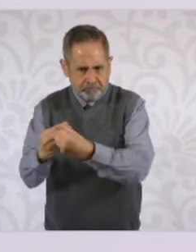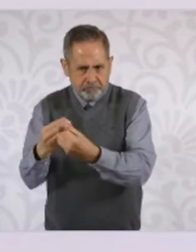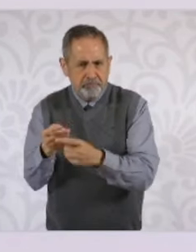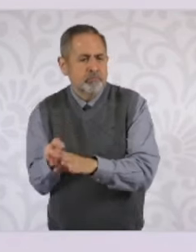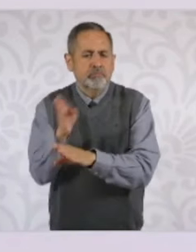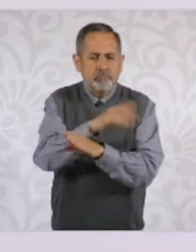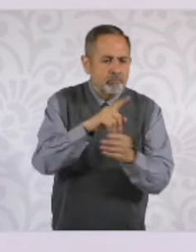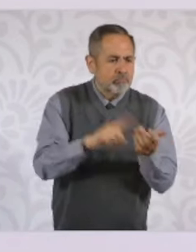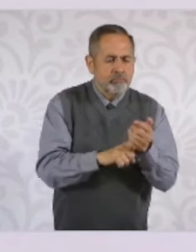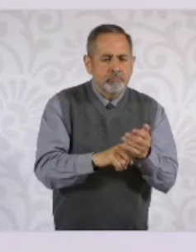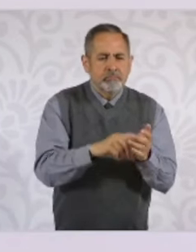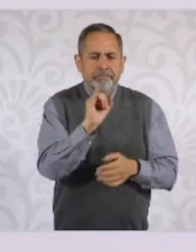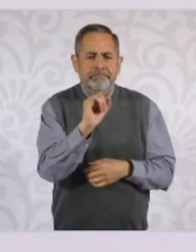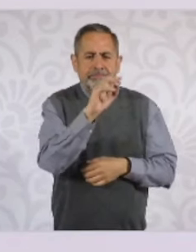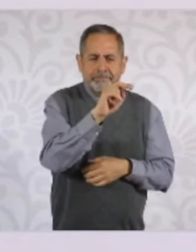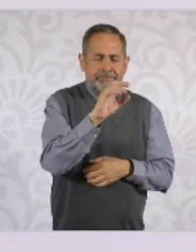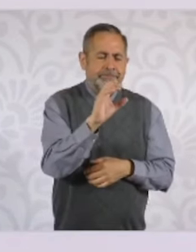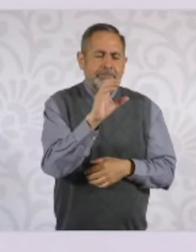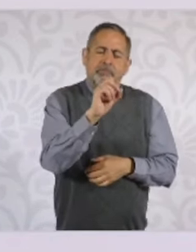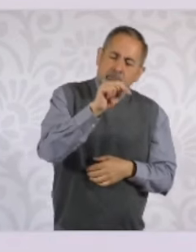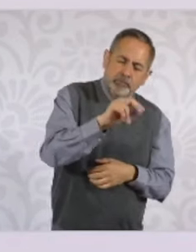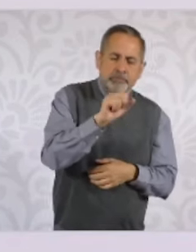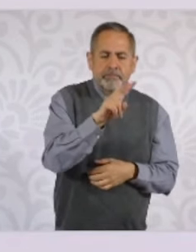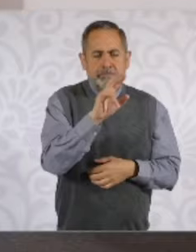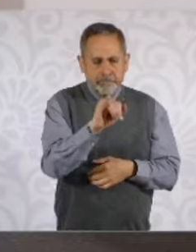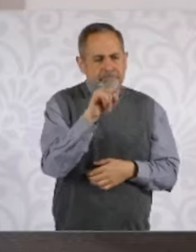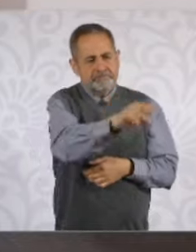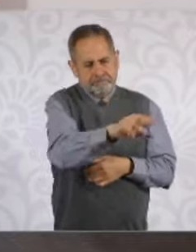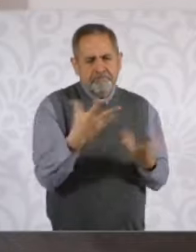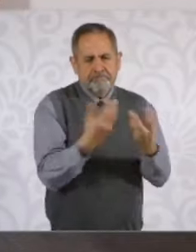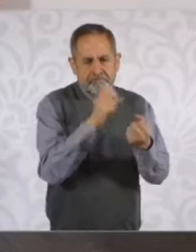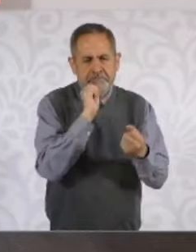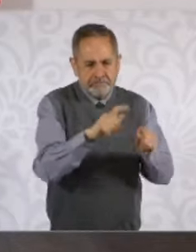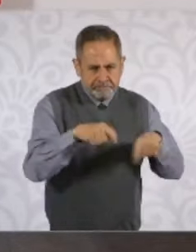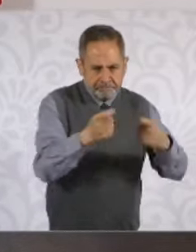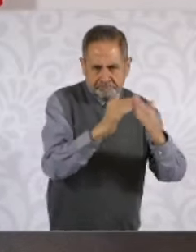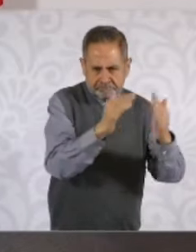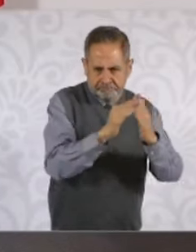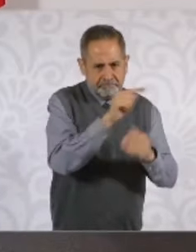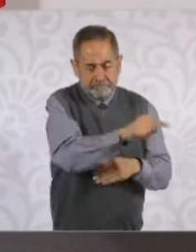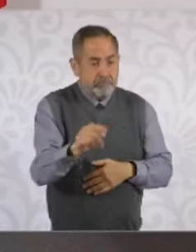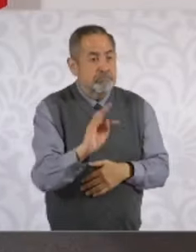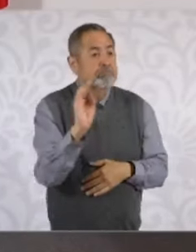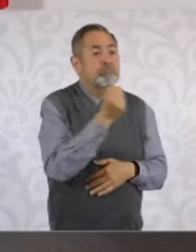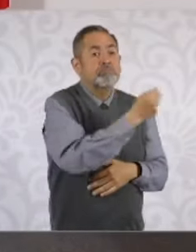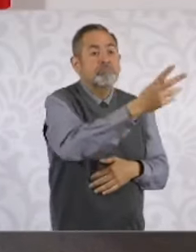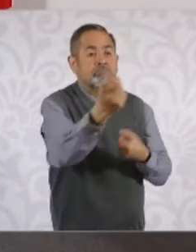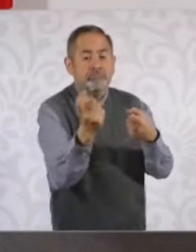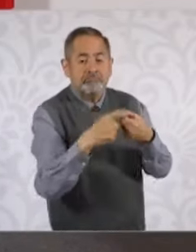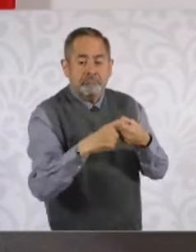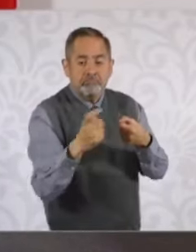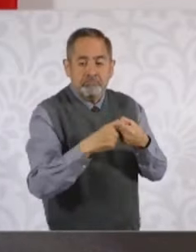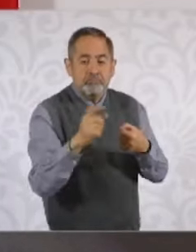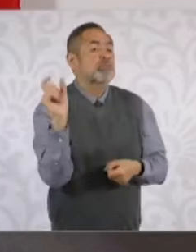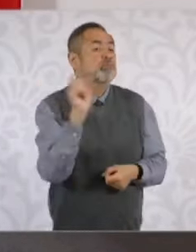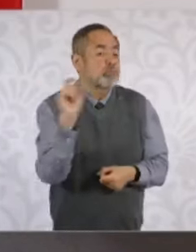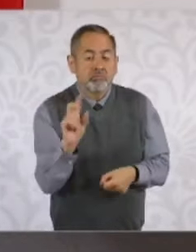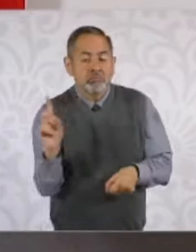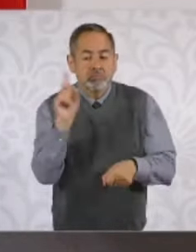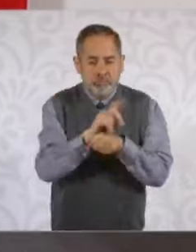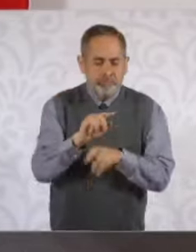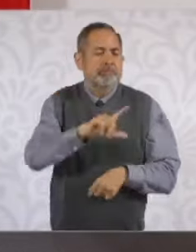popular a través de la CONAVI. Ya cuándo pueden registrarse, etcétera, lo vamos a ir informando